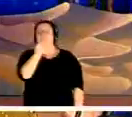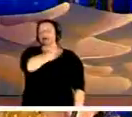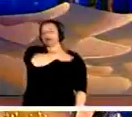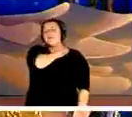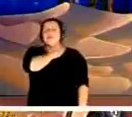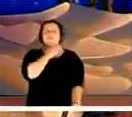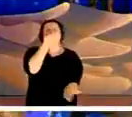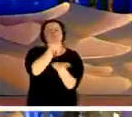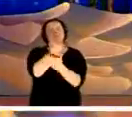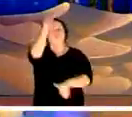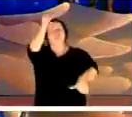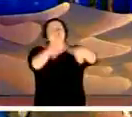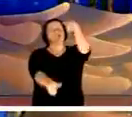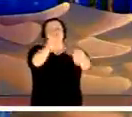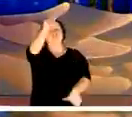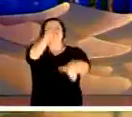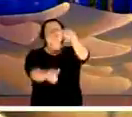referéndum para expresar su